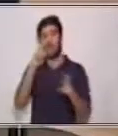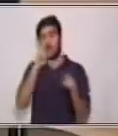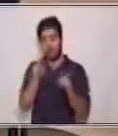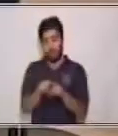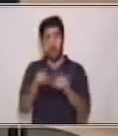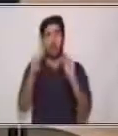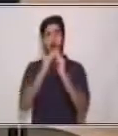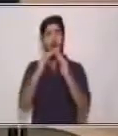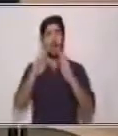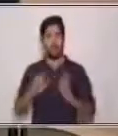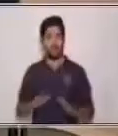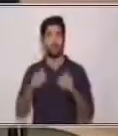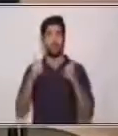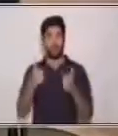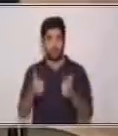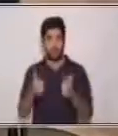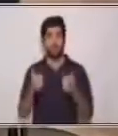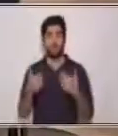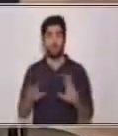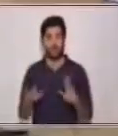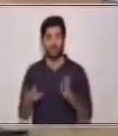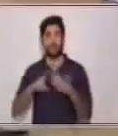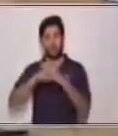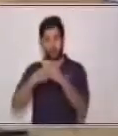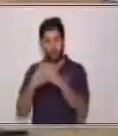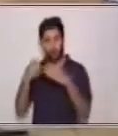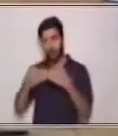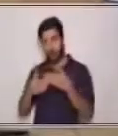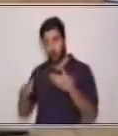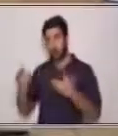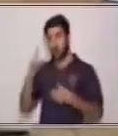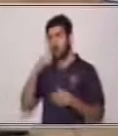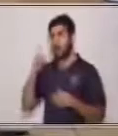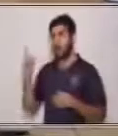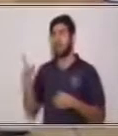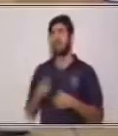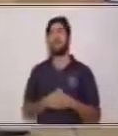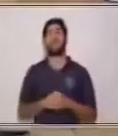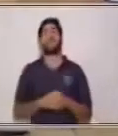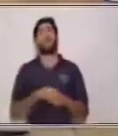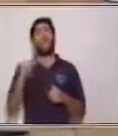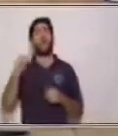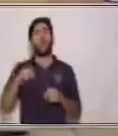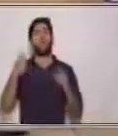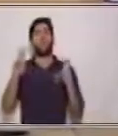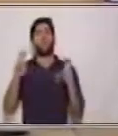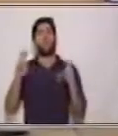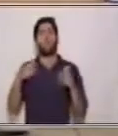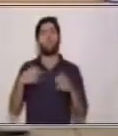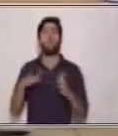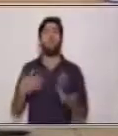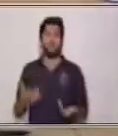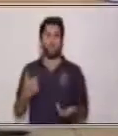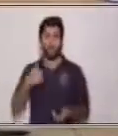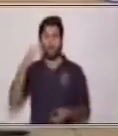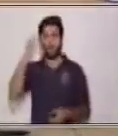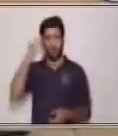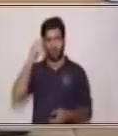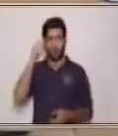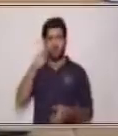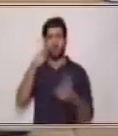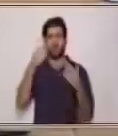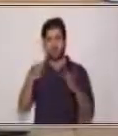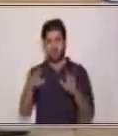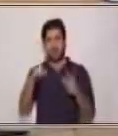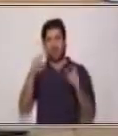casa. Muy bien, vamos a comenzar con un tema que yo sé que has aplicado en estos días